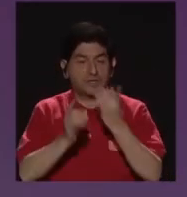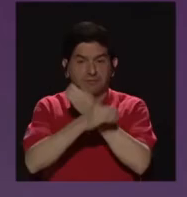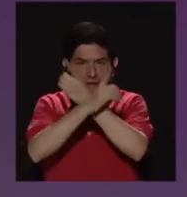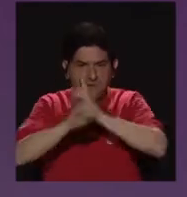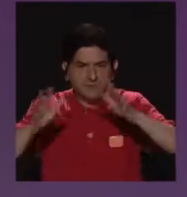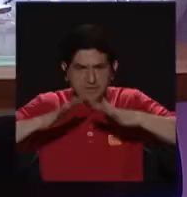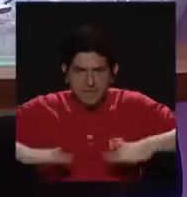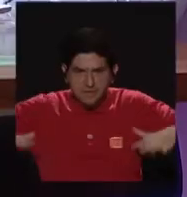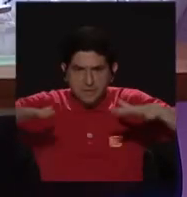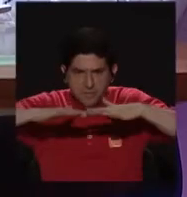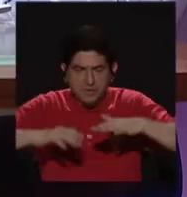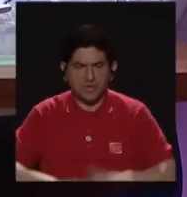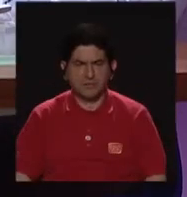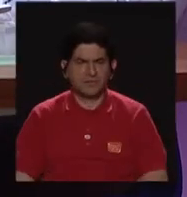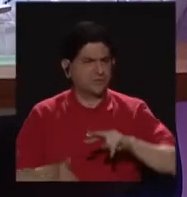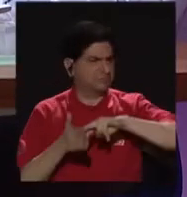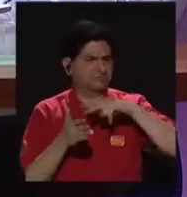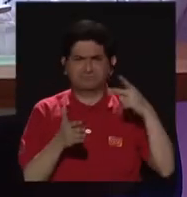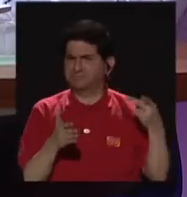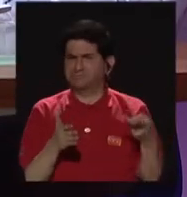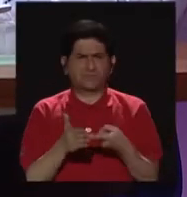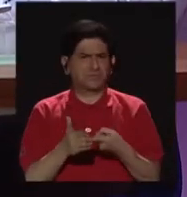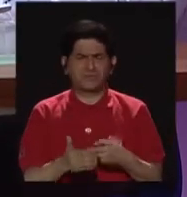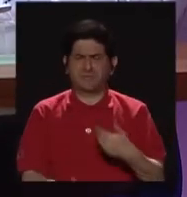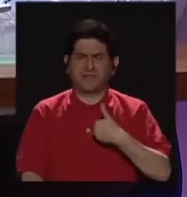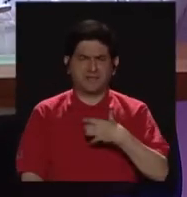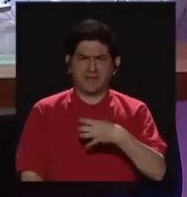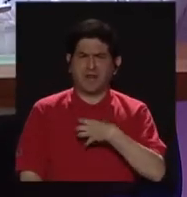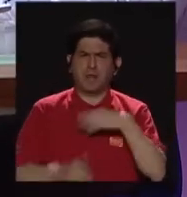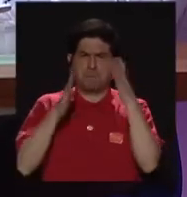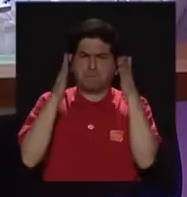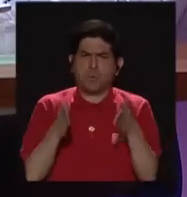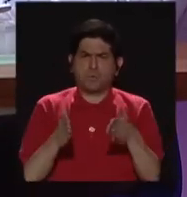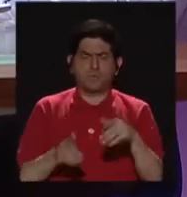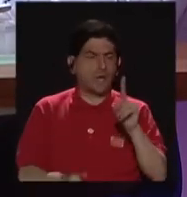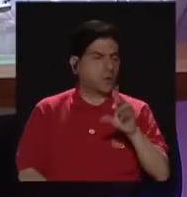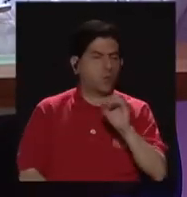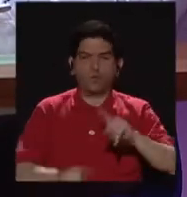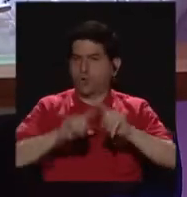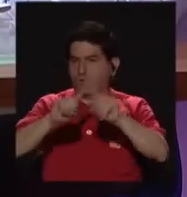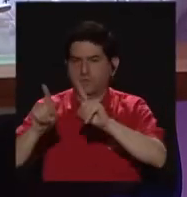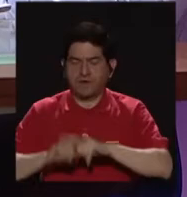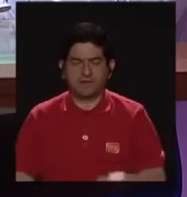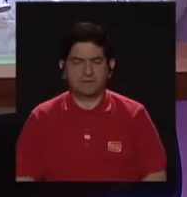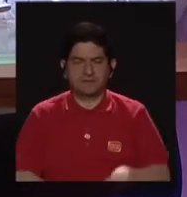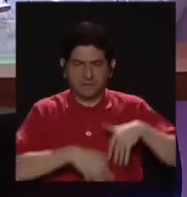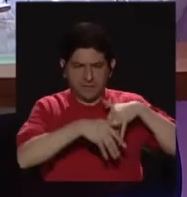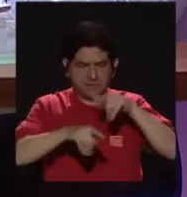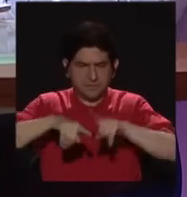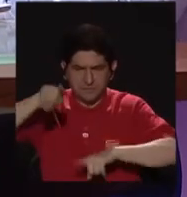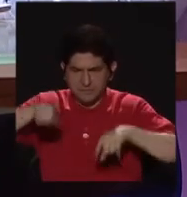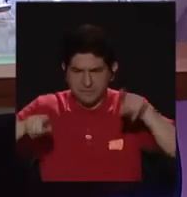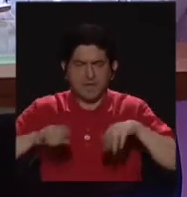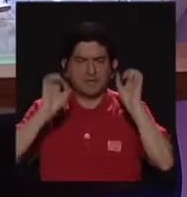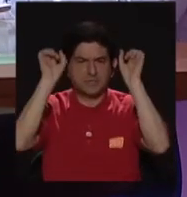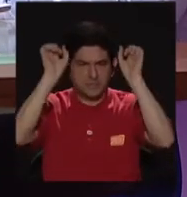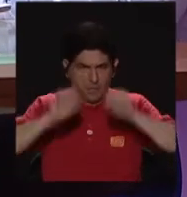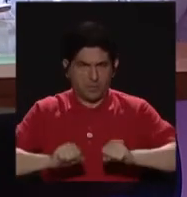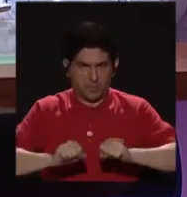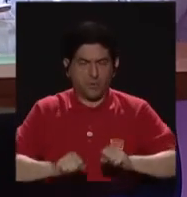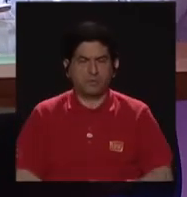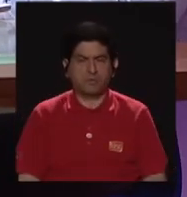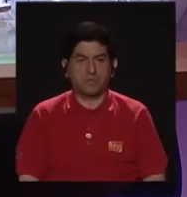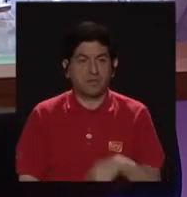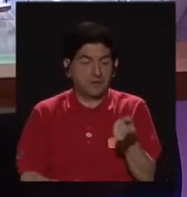espacio democrático esto no debería de tener dueño o dueños digamos esta marcha de la diversidad debería de llevarse a